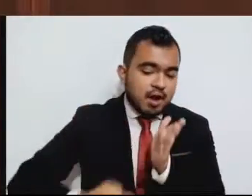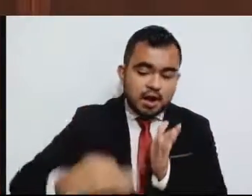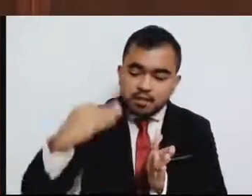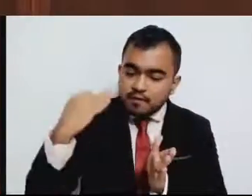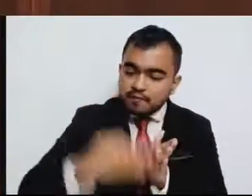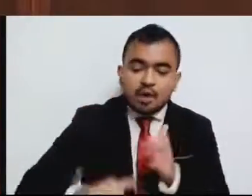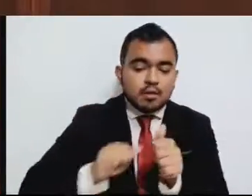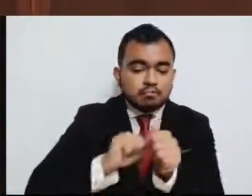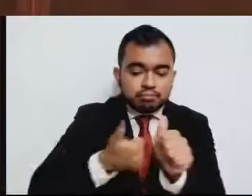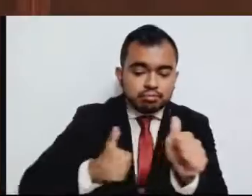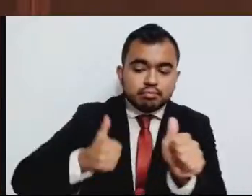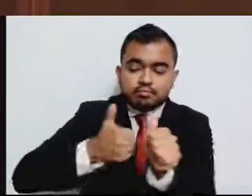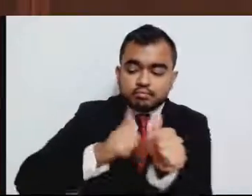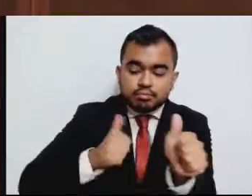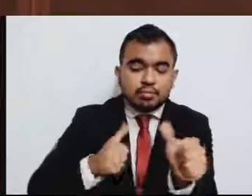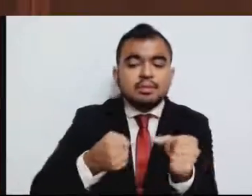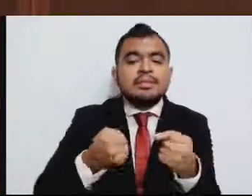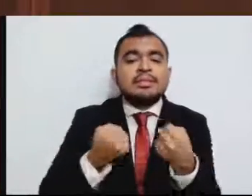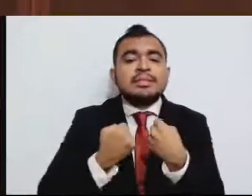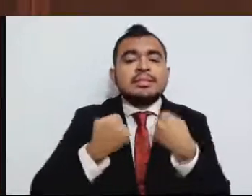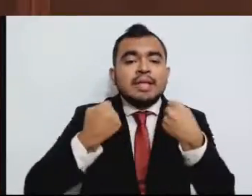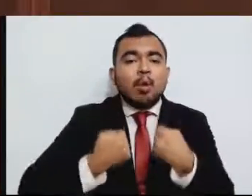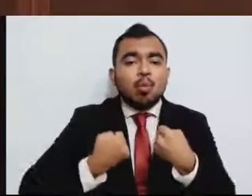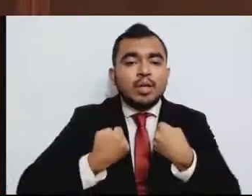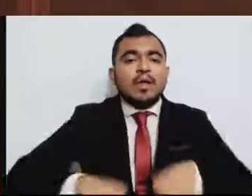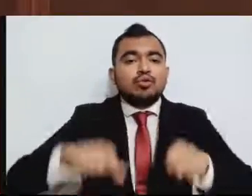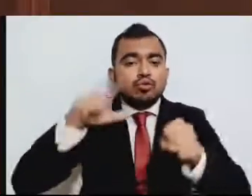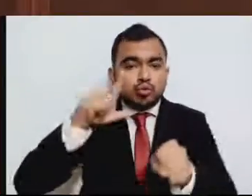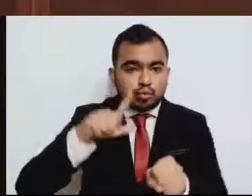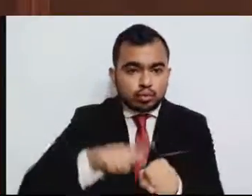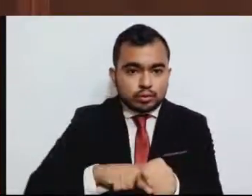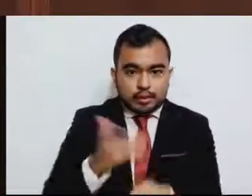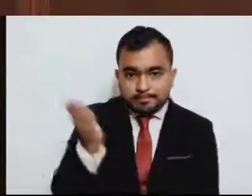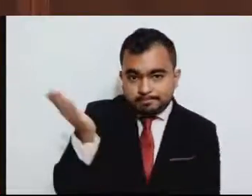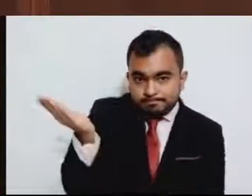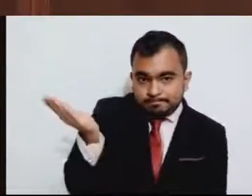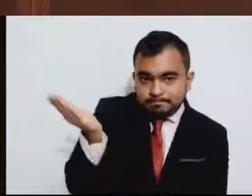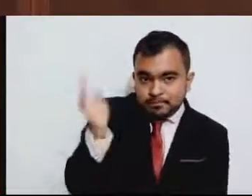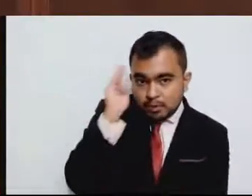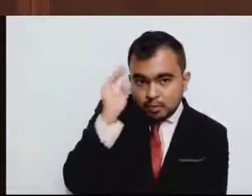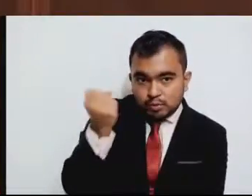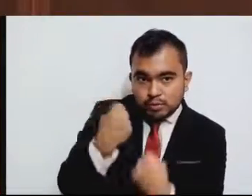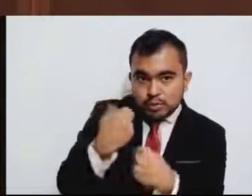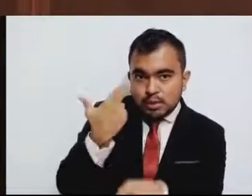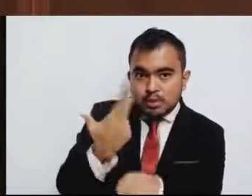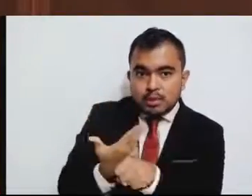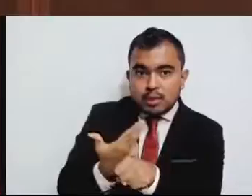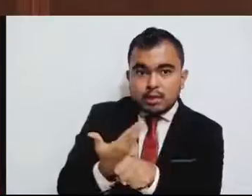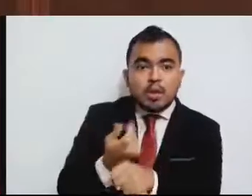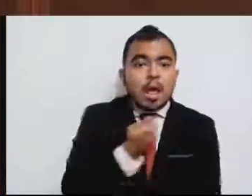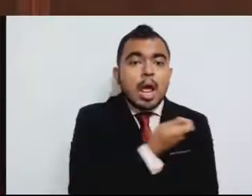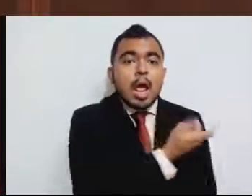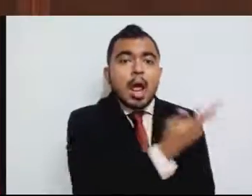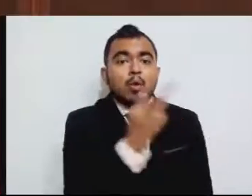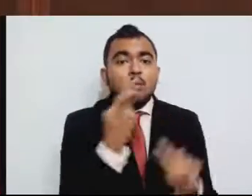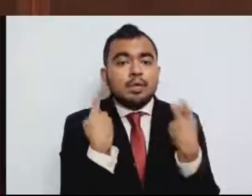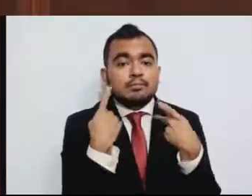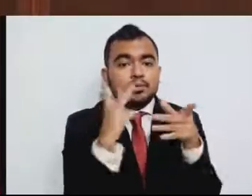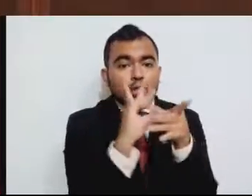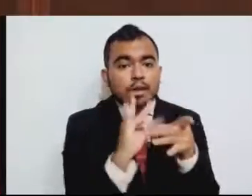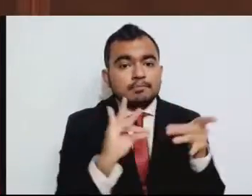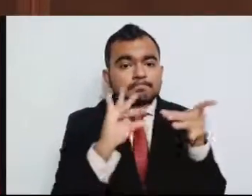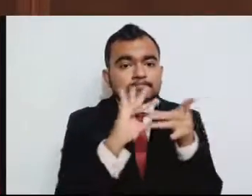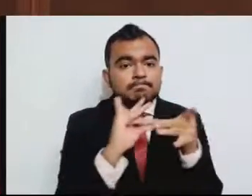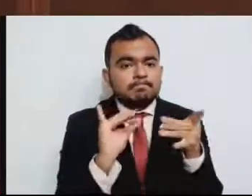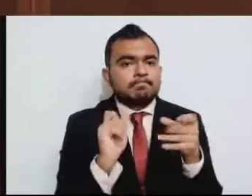señor secretario y esto desmiente totalmente la versión que algunas personas mencionan que